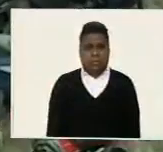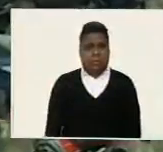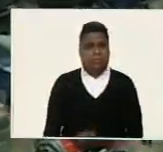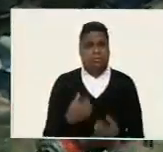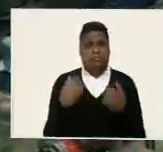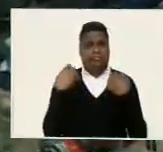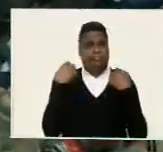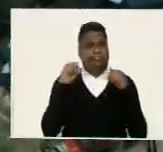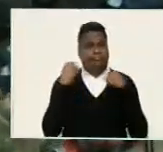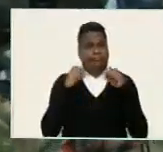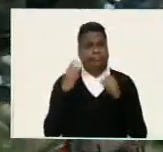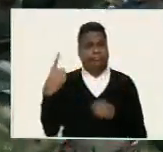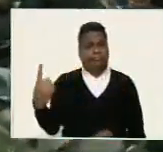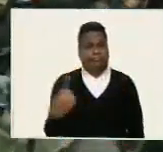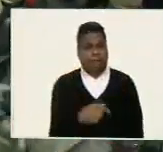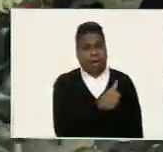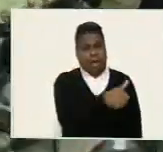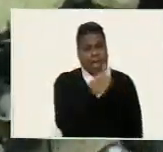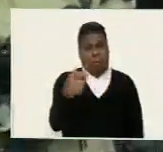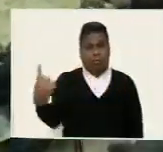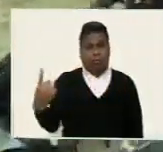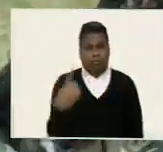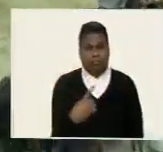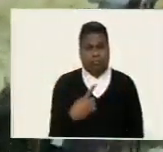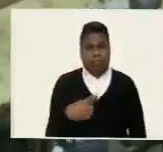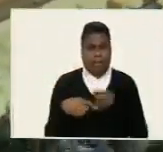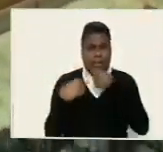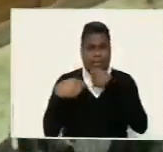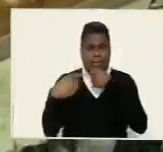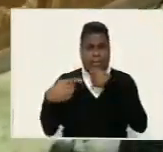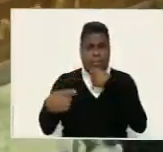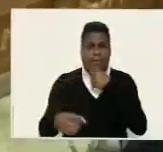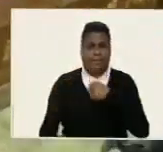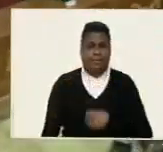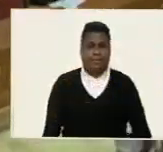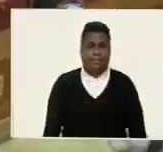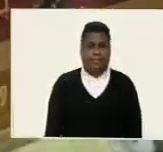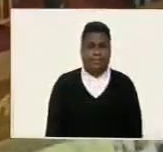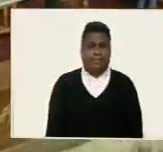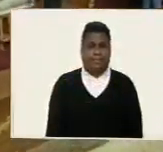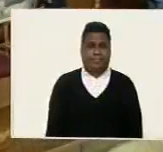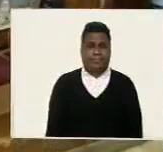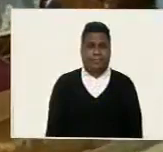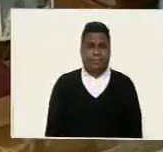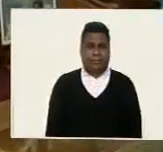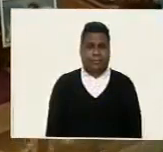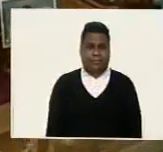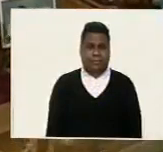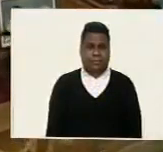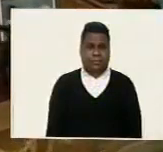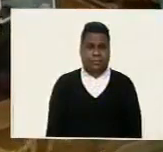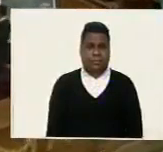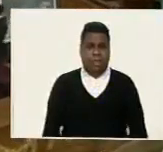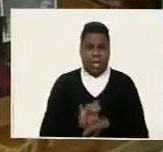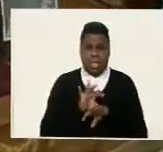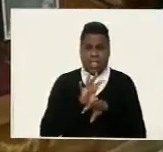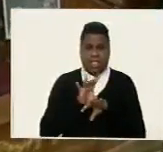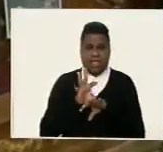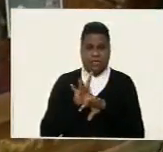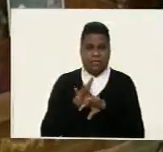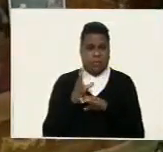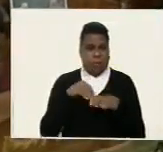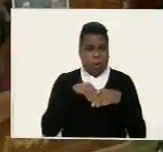los altos funcionarios del Estado venezolano, aprobadas recientemente el Consejo de Asuntos Exteriores. Esos son tesoros escondidos que están ahí.